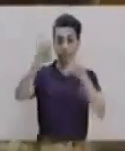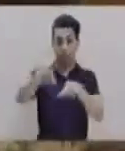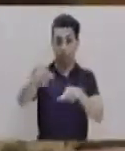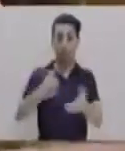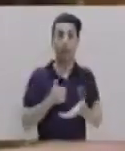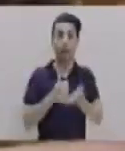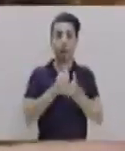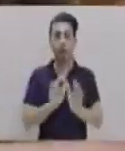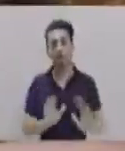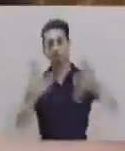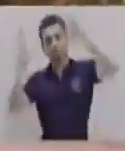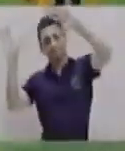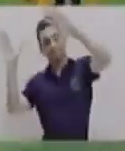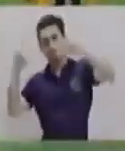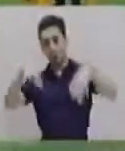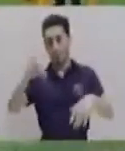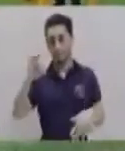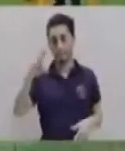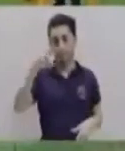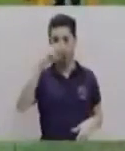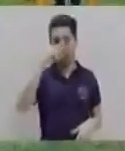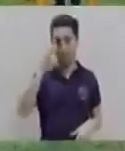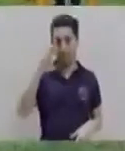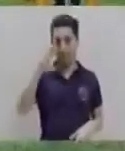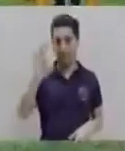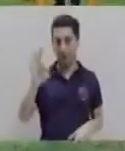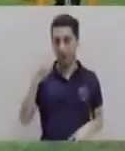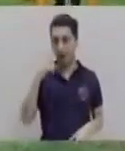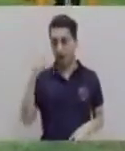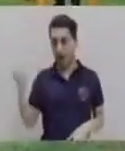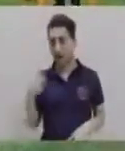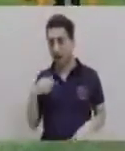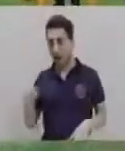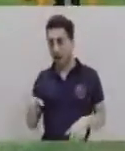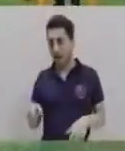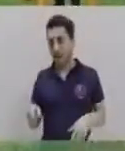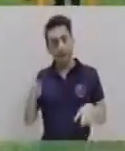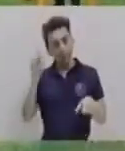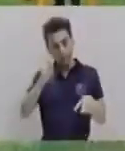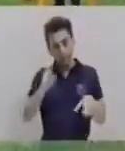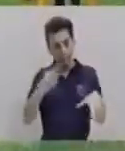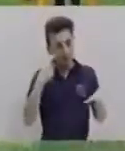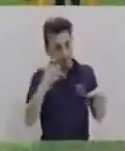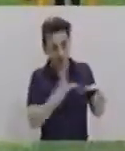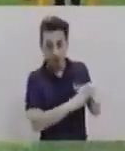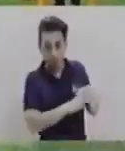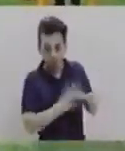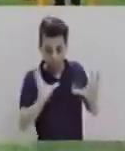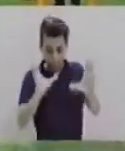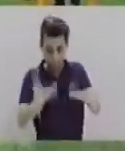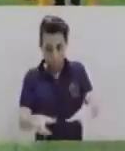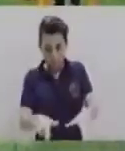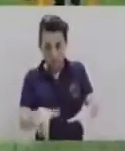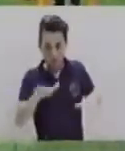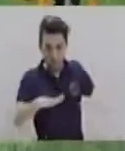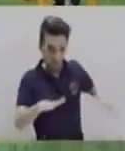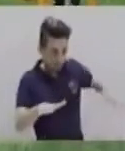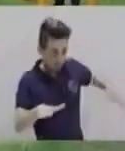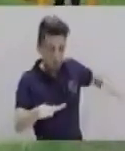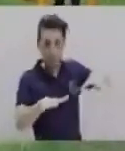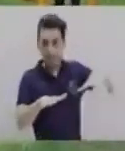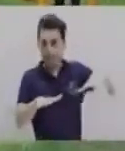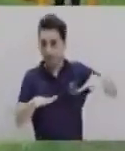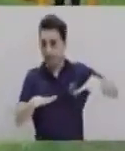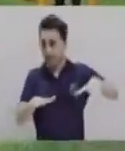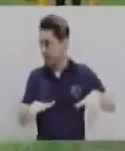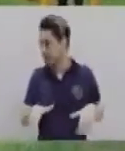portero, él va a interceptar la pelota, ¿sí? Empezamos con el borde interno, colocamos la pelota y va a ir a media